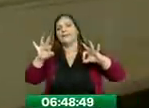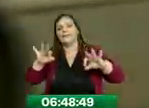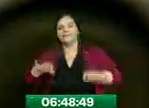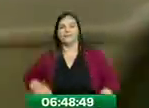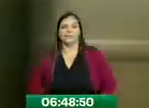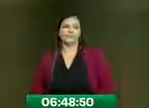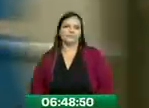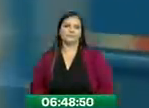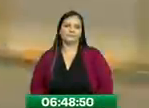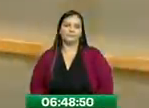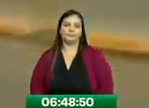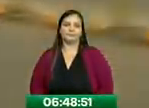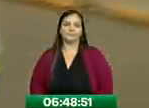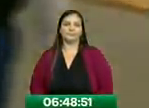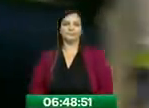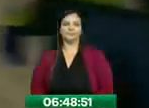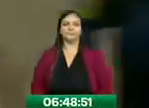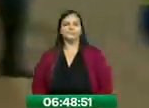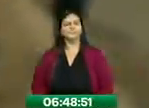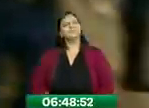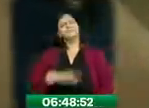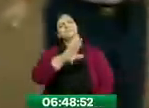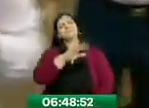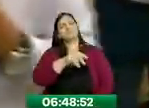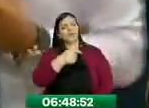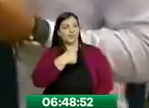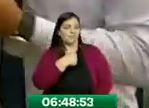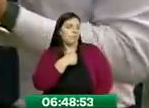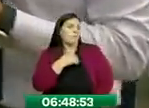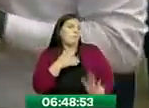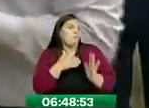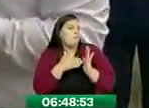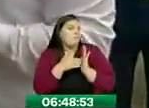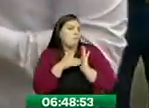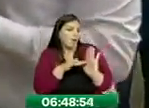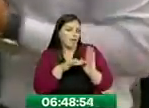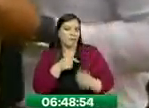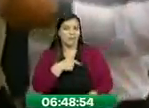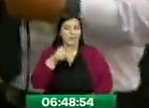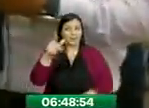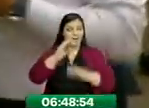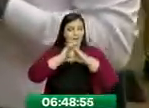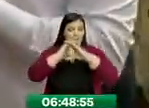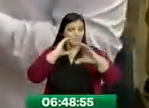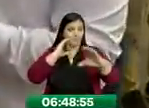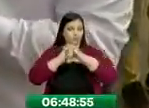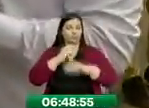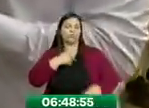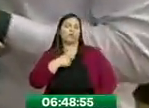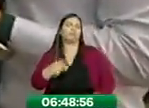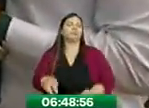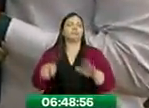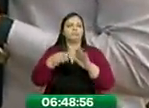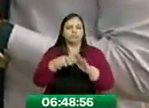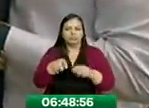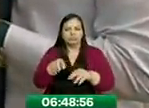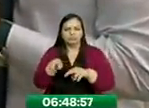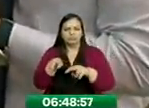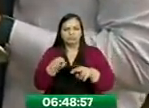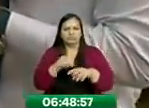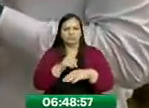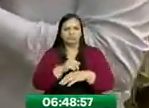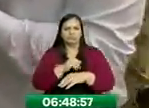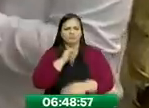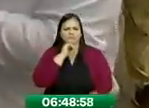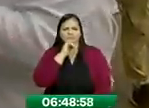circular. Si el usuario, al subir a la unidad, se percata que está sucia, ¿cómo hace para denunciar y que ustedes aboquen conocimiento